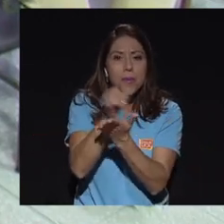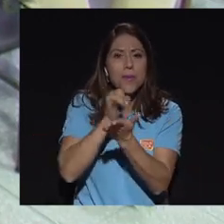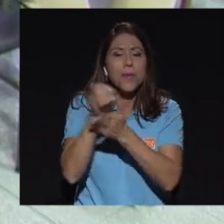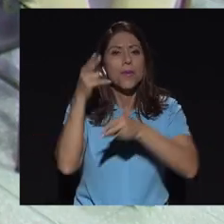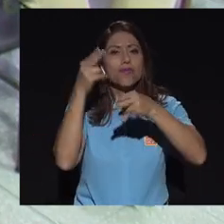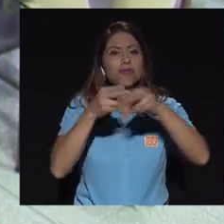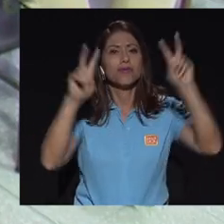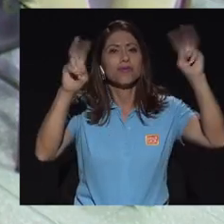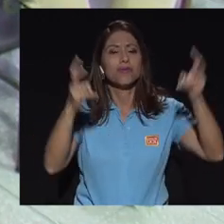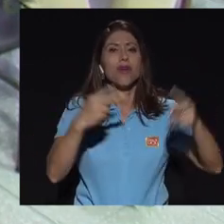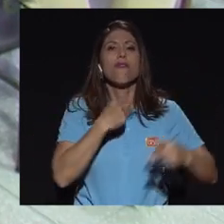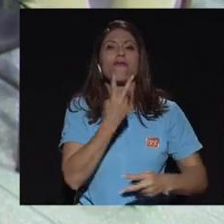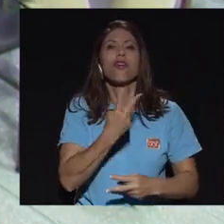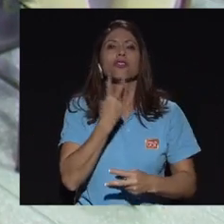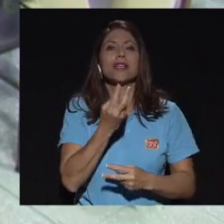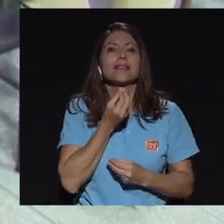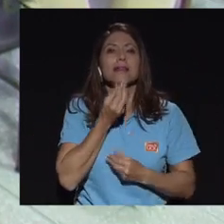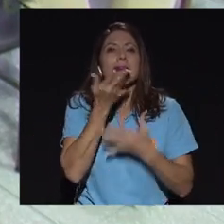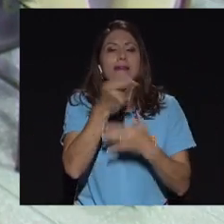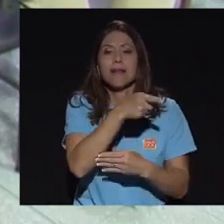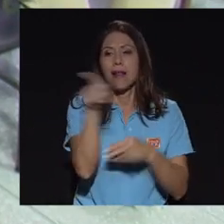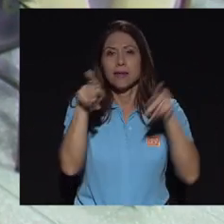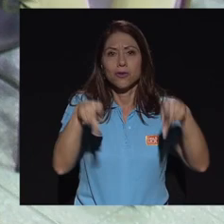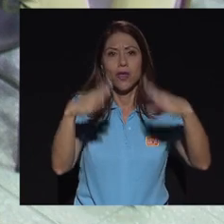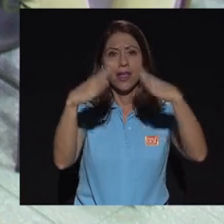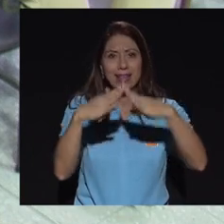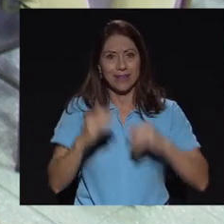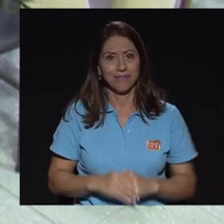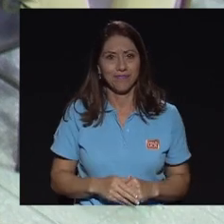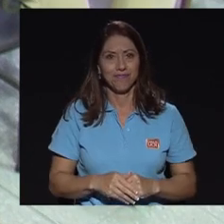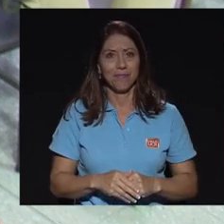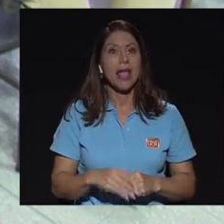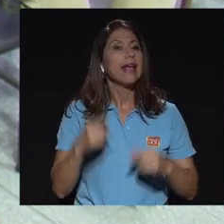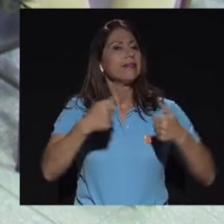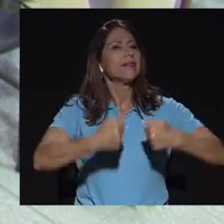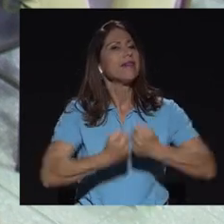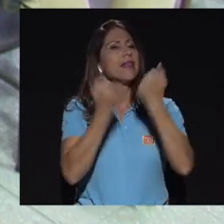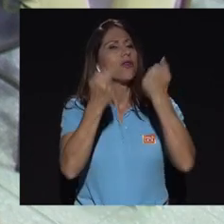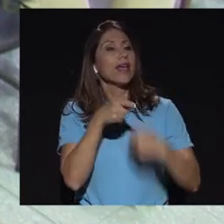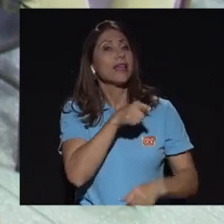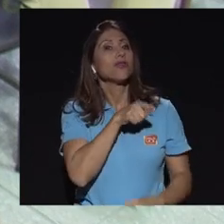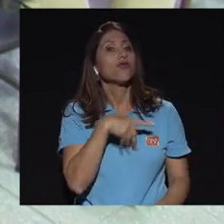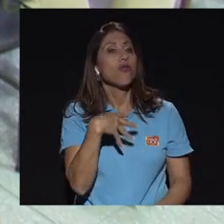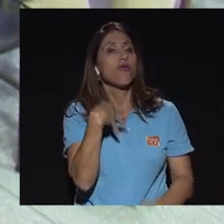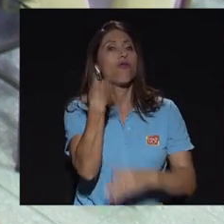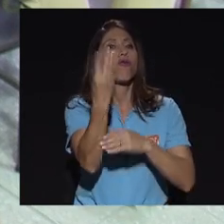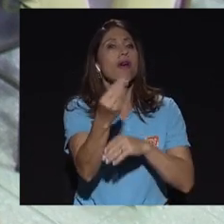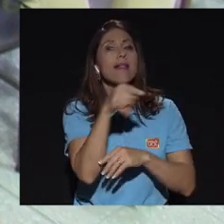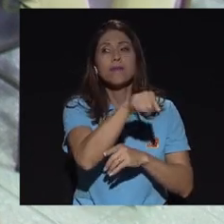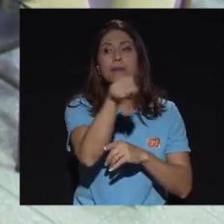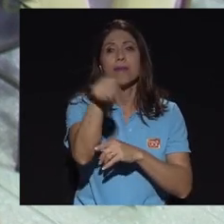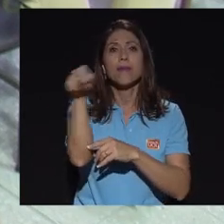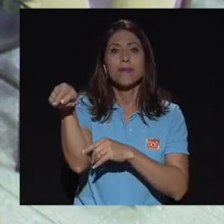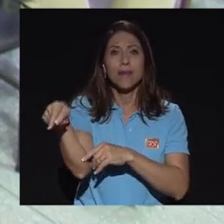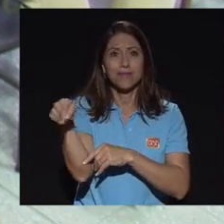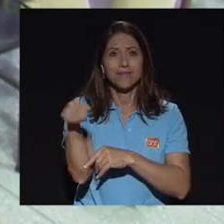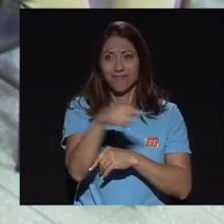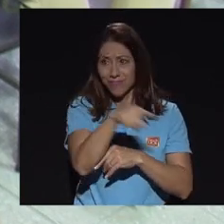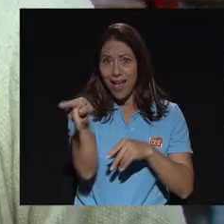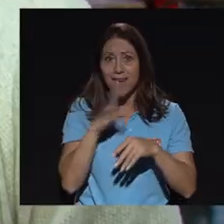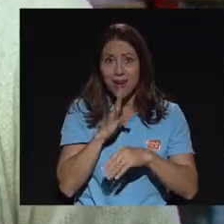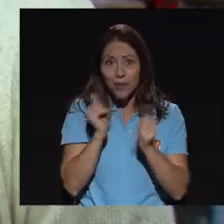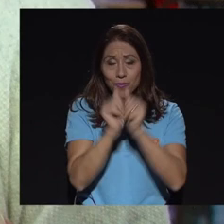la Ciudadanía. Entonces el reto era que ellos pudieran ir al campo, hablar con la ciudadanía, por eso llamamos al estudio Voces de la